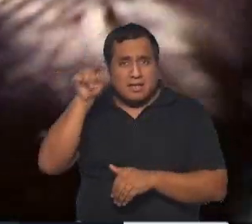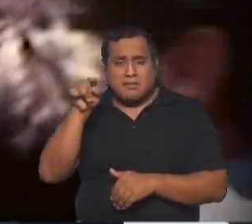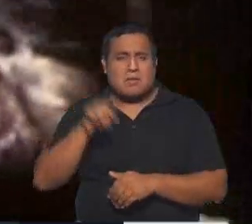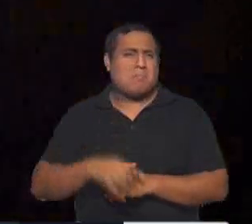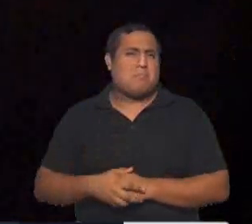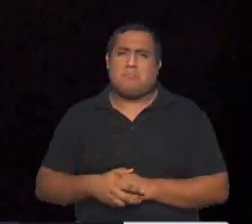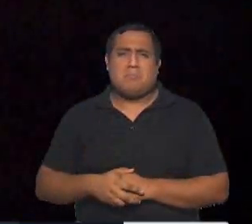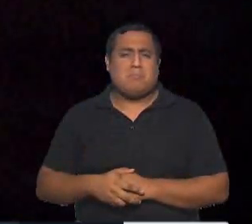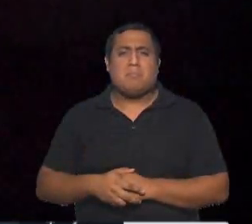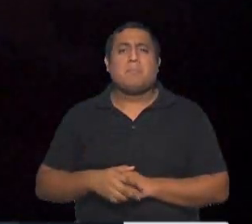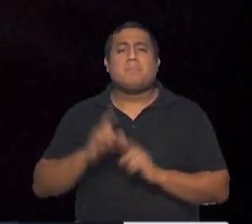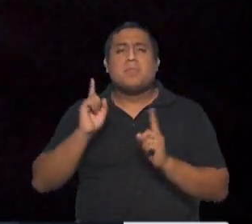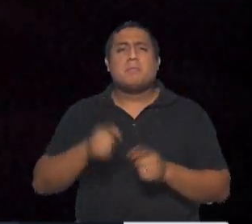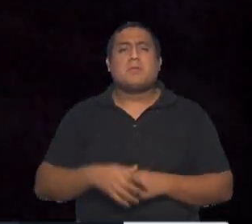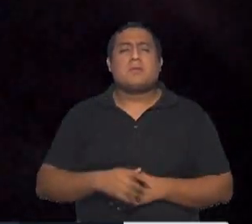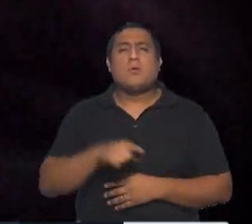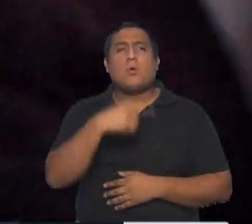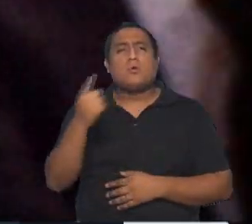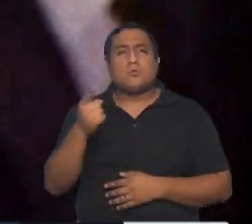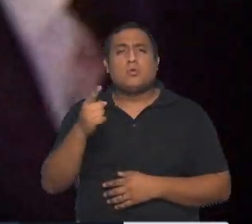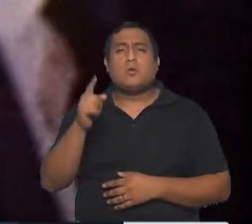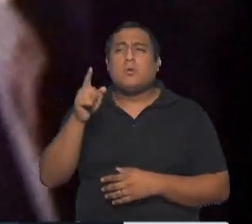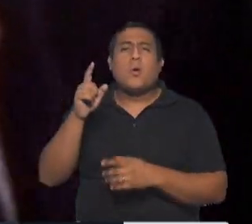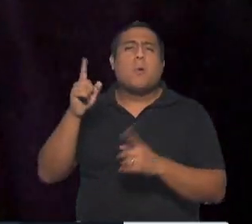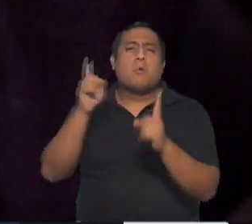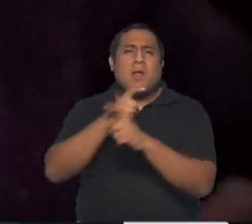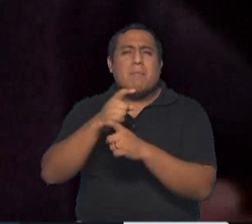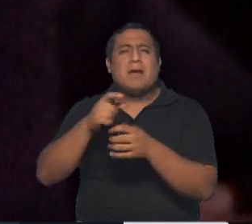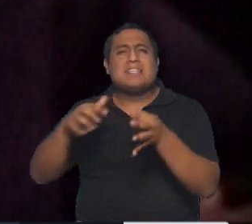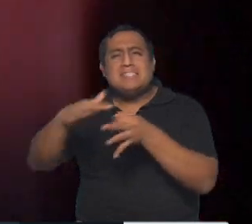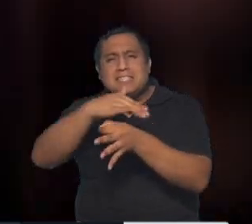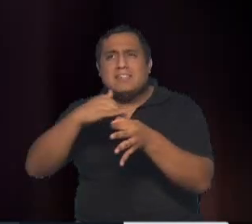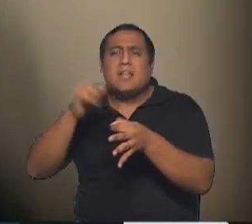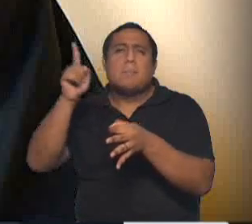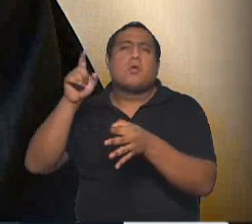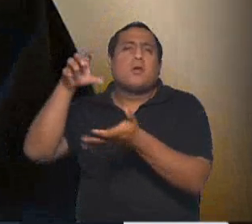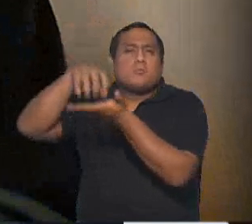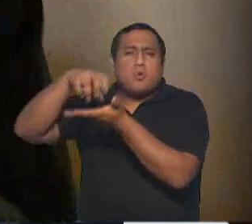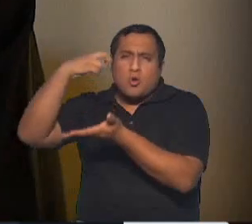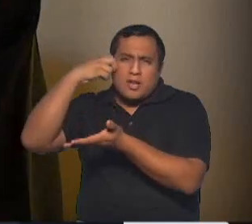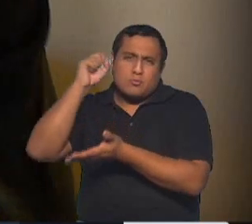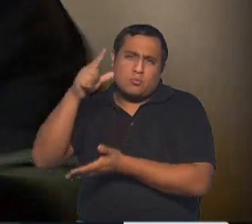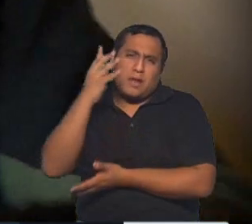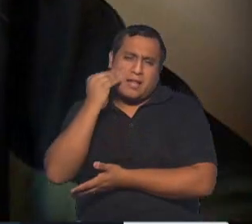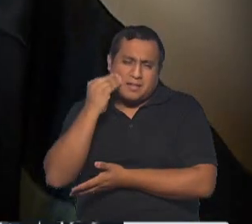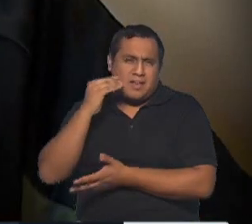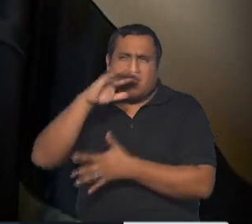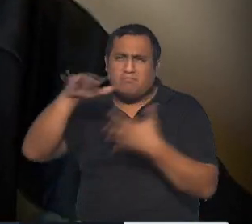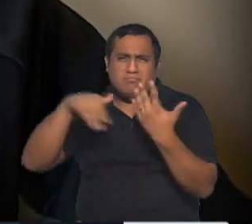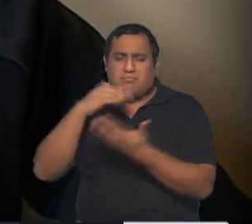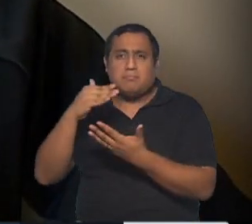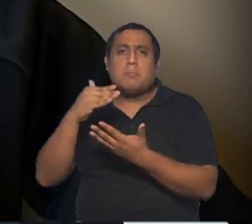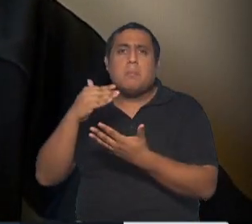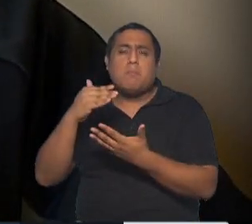las Islas Falkland en el Parlamento británico. Es decir, muchas cosas que buscaban también un